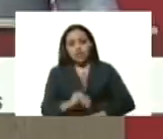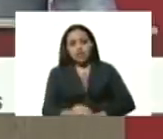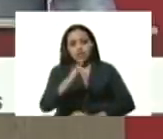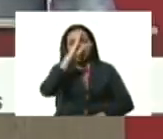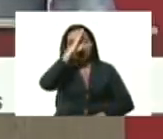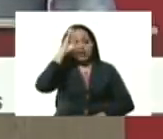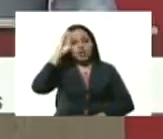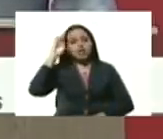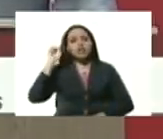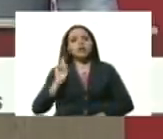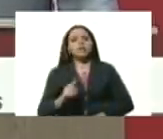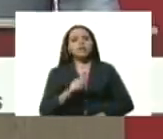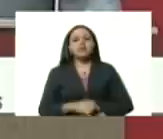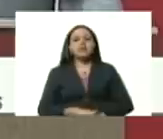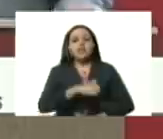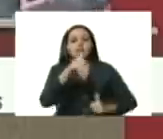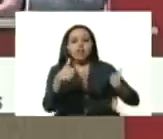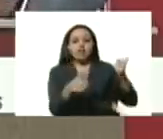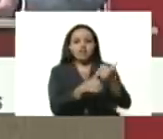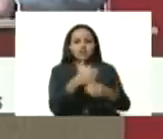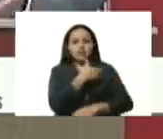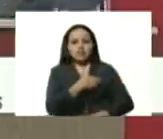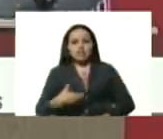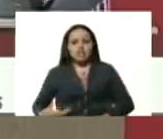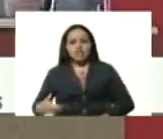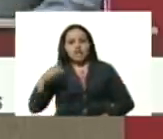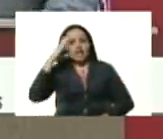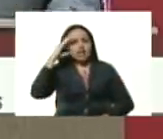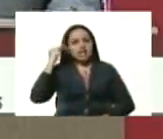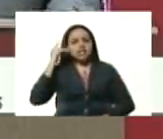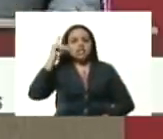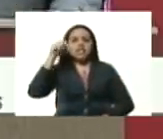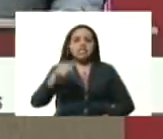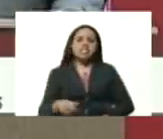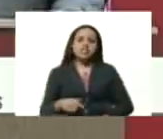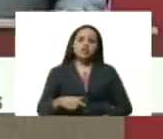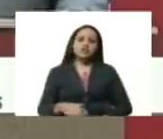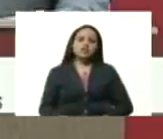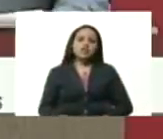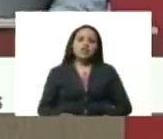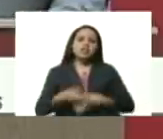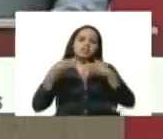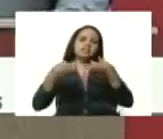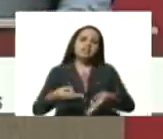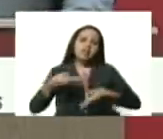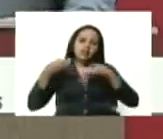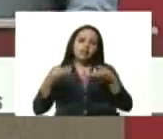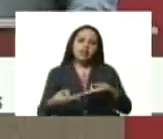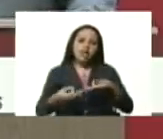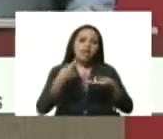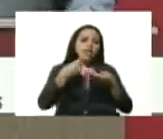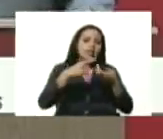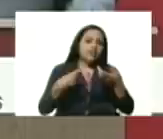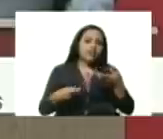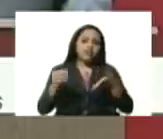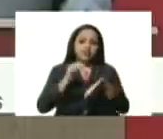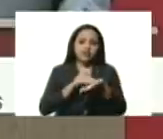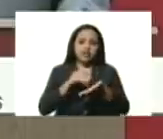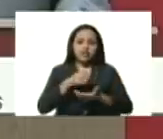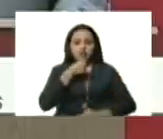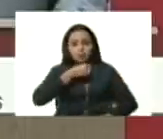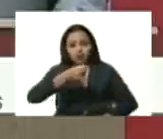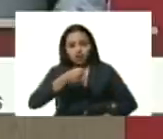vicepresidenta ejecutiva, Delcy Eloína Rodríguez, lo hemos dicho aquí en distintas comparecencias que hemos tenido ante los medios